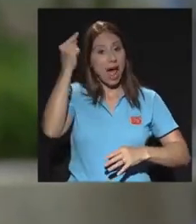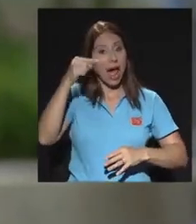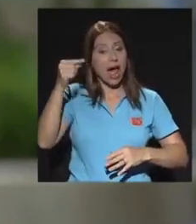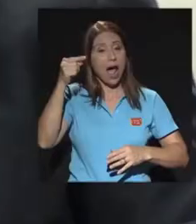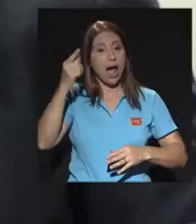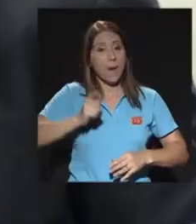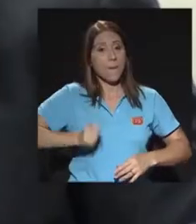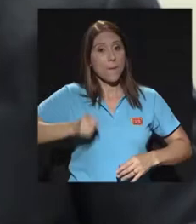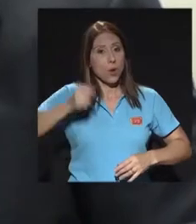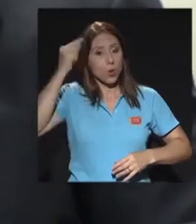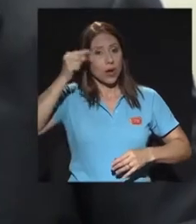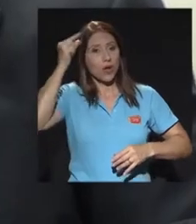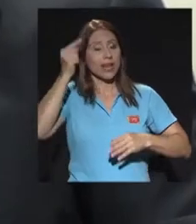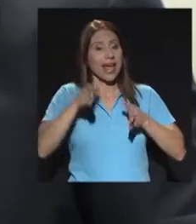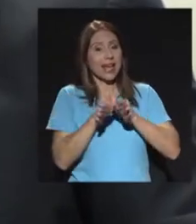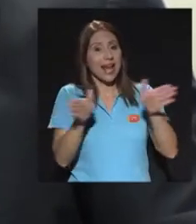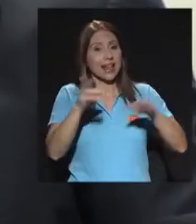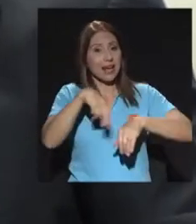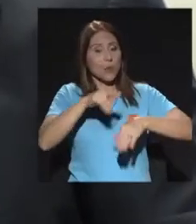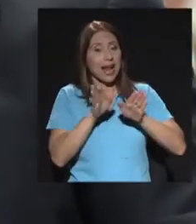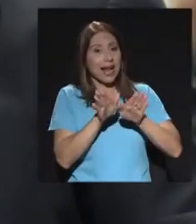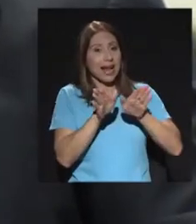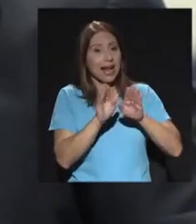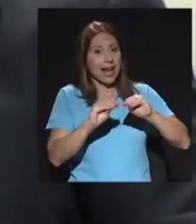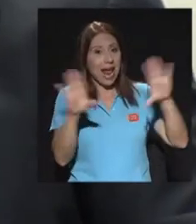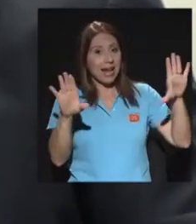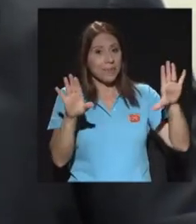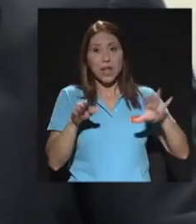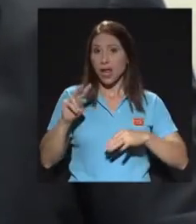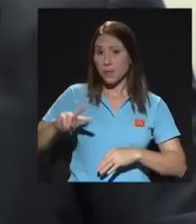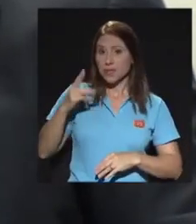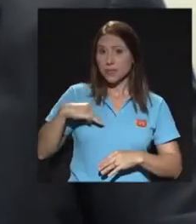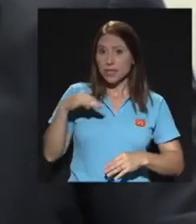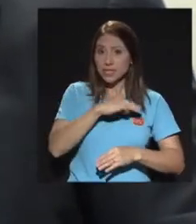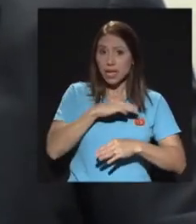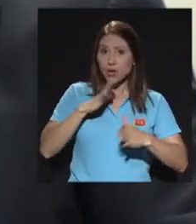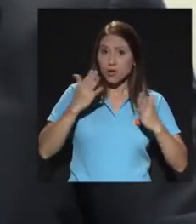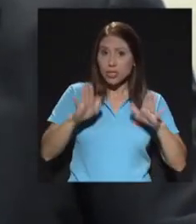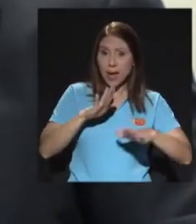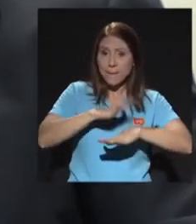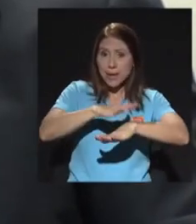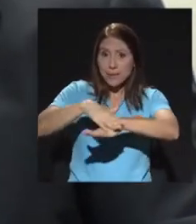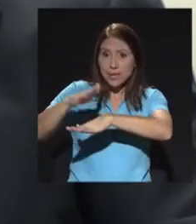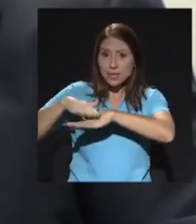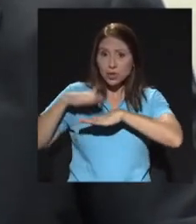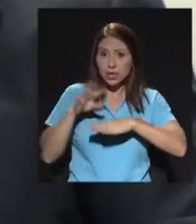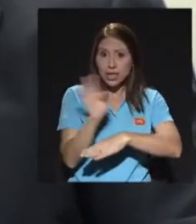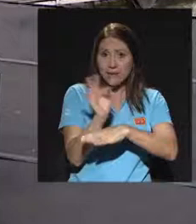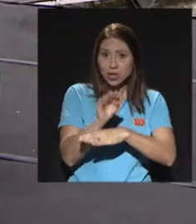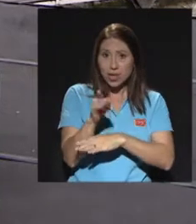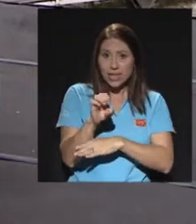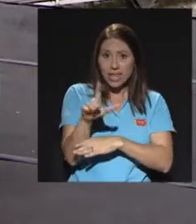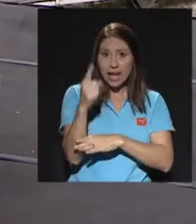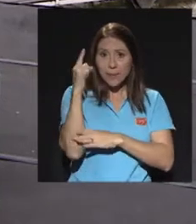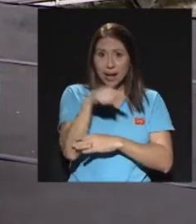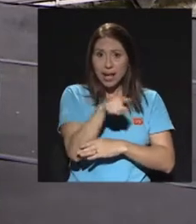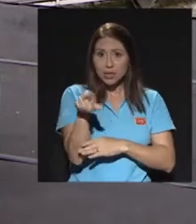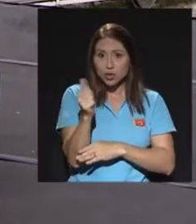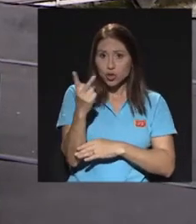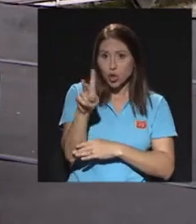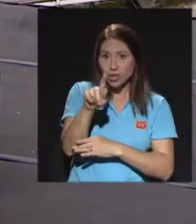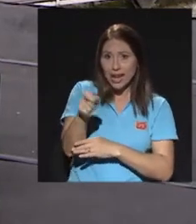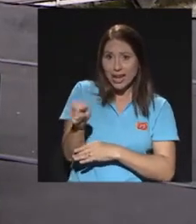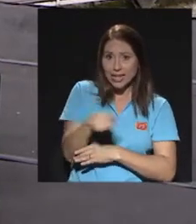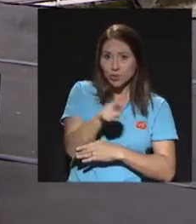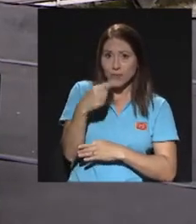clara. ¿El Viceministerio tramitó todos esos permisos de televisión digital para esos 12 canales que usted me comenta? El proceso era así, uno